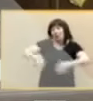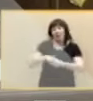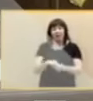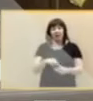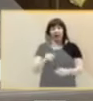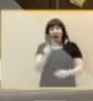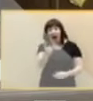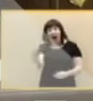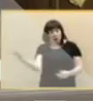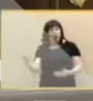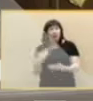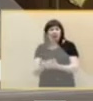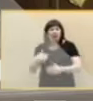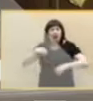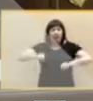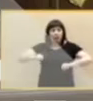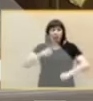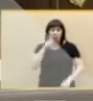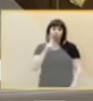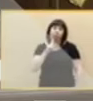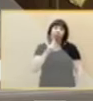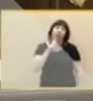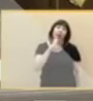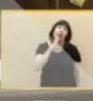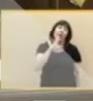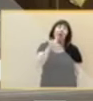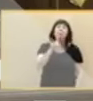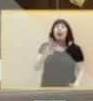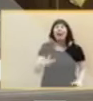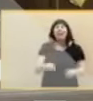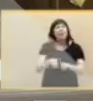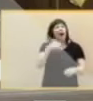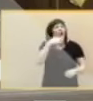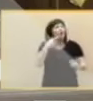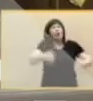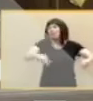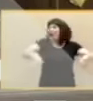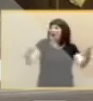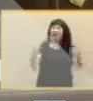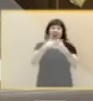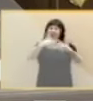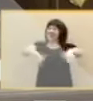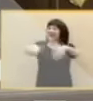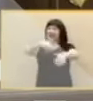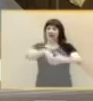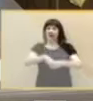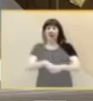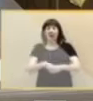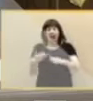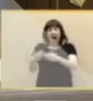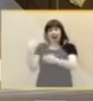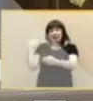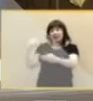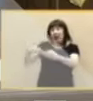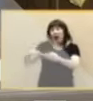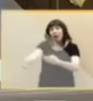lo comparemos con Rafa Hernando, pero vamos, está solo un escalón por encima. En el nivel de macarrismo. Sí, es un